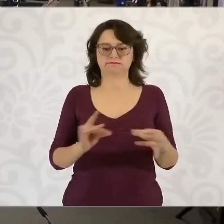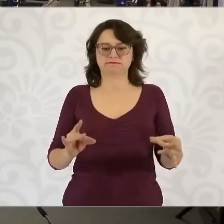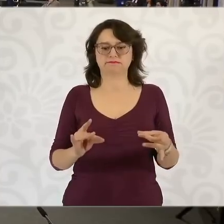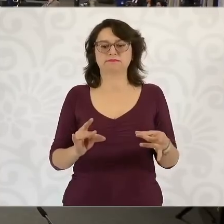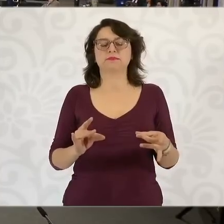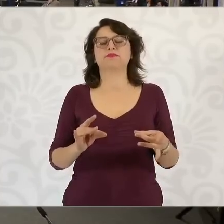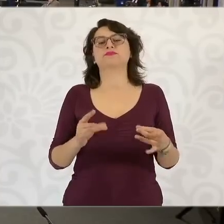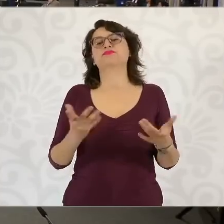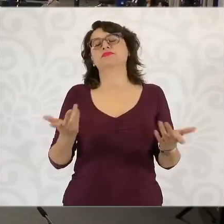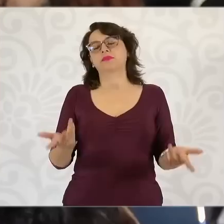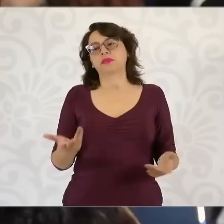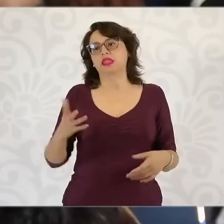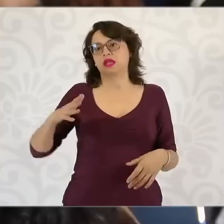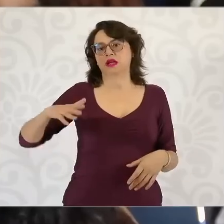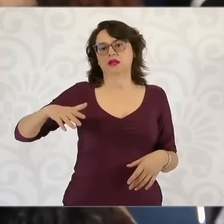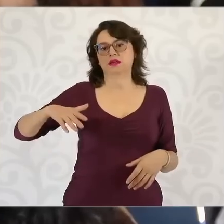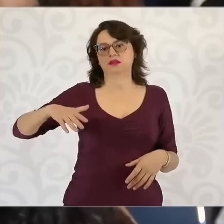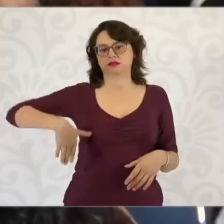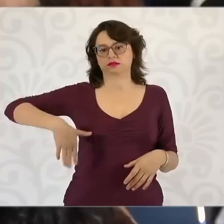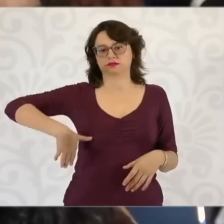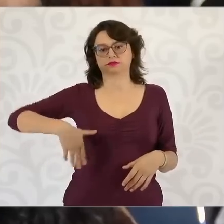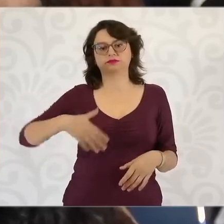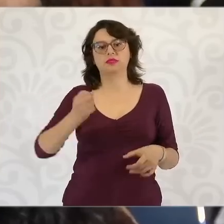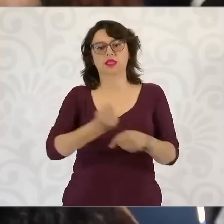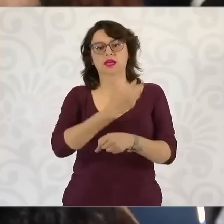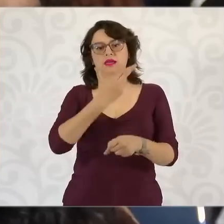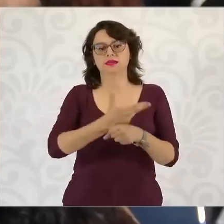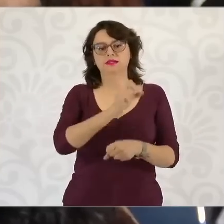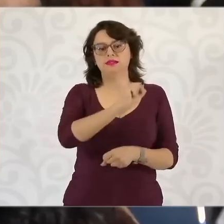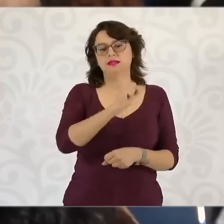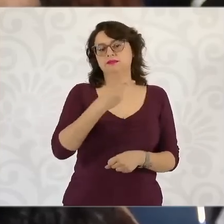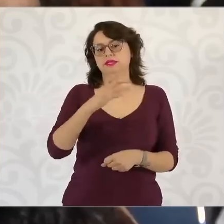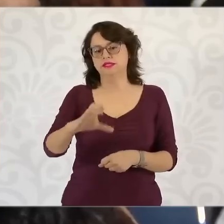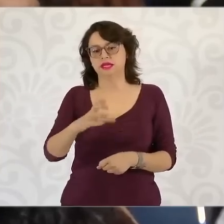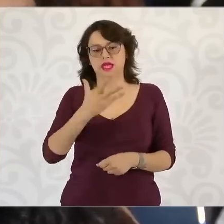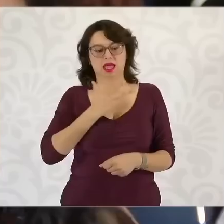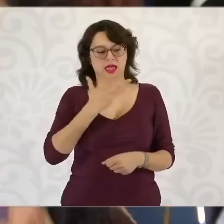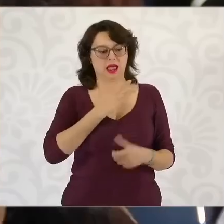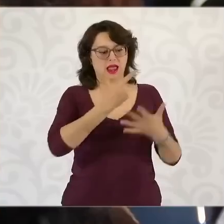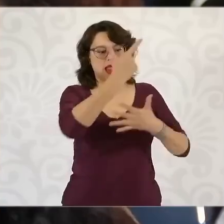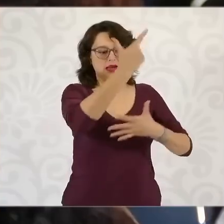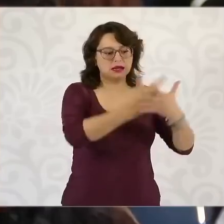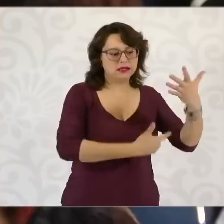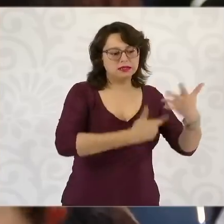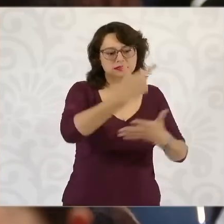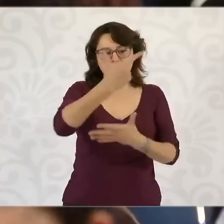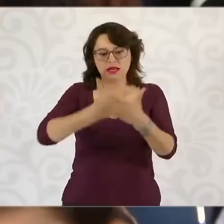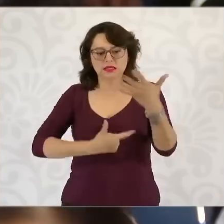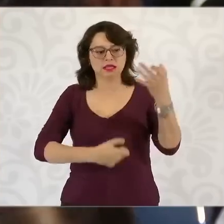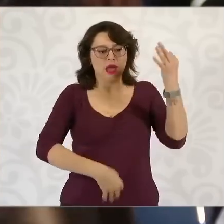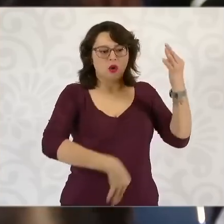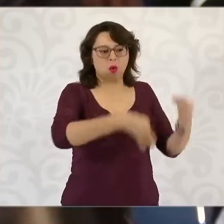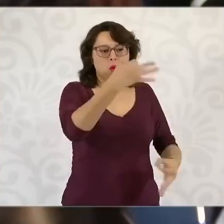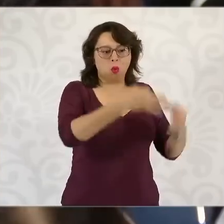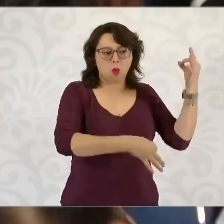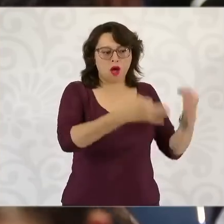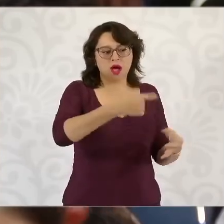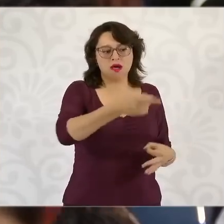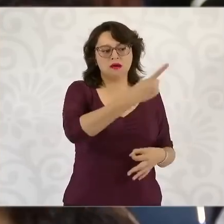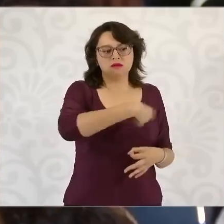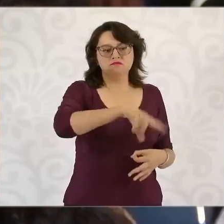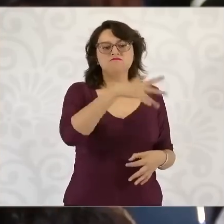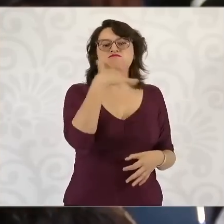acerca de cuántos jueces tienen registrados que han liberado o han permitido el traslado de algunos